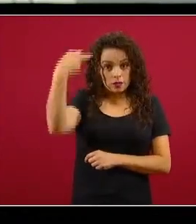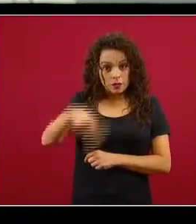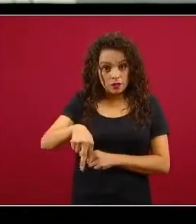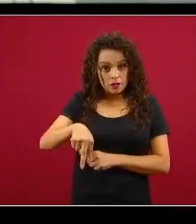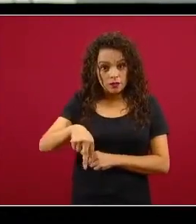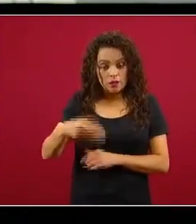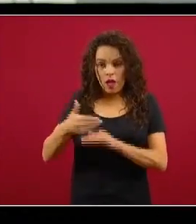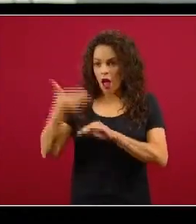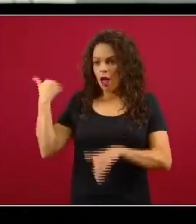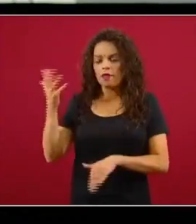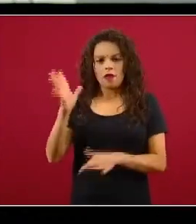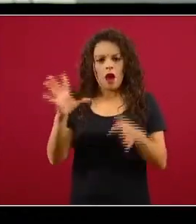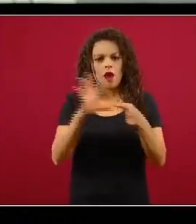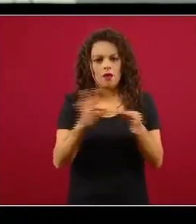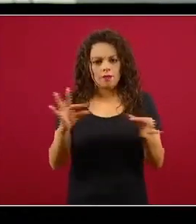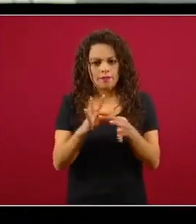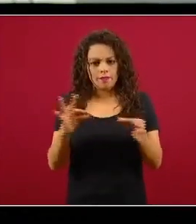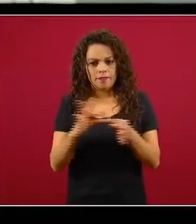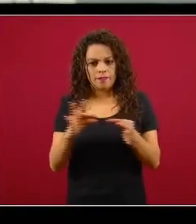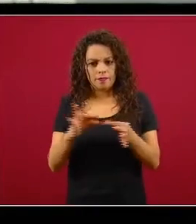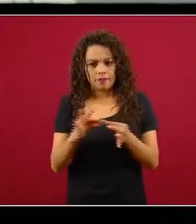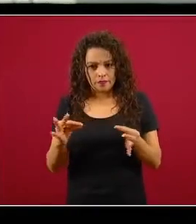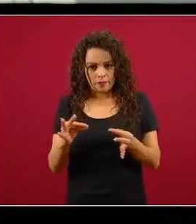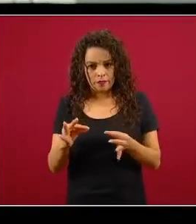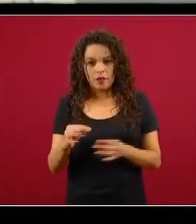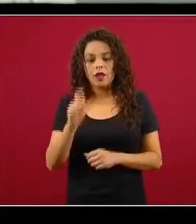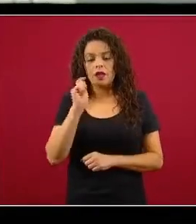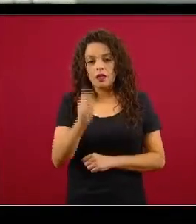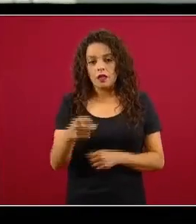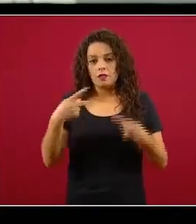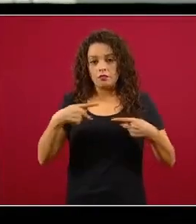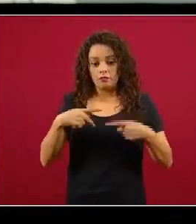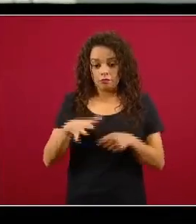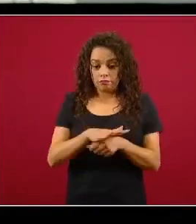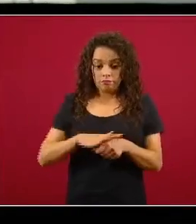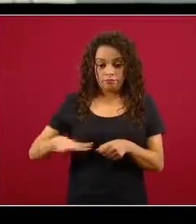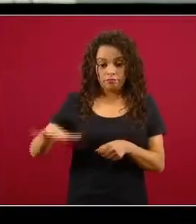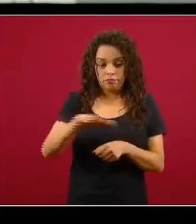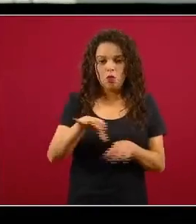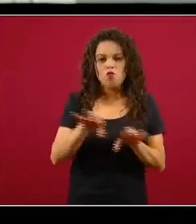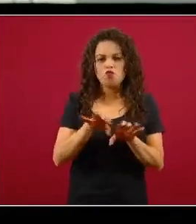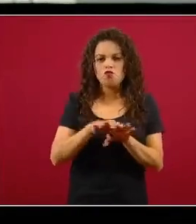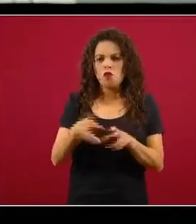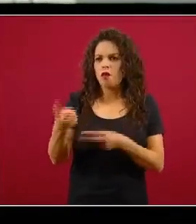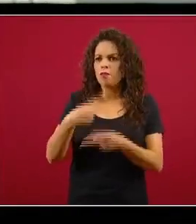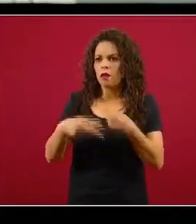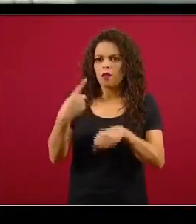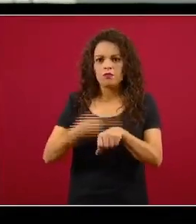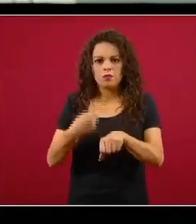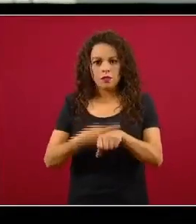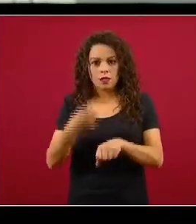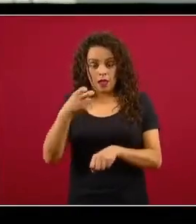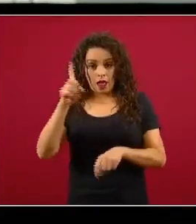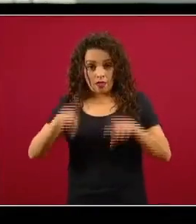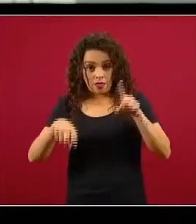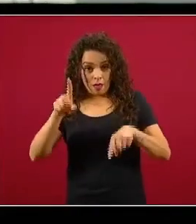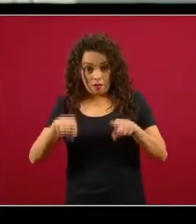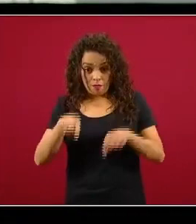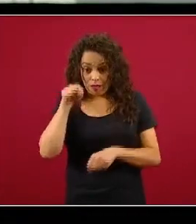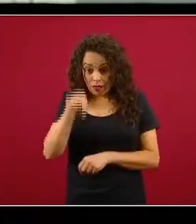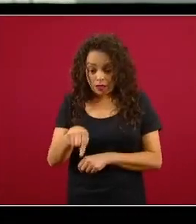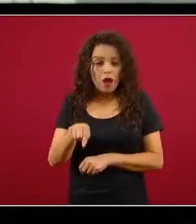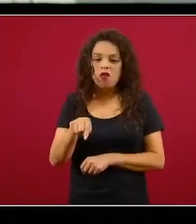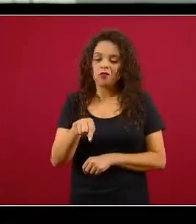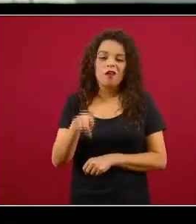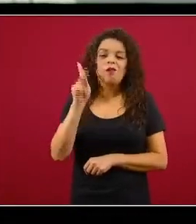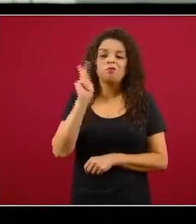que normalmente la respuesta de una población ante la enfermedad no depende solamente del virus mismo, sino de las actividades socioeconómicas,